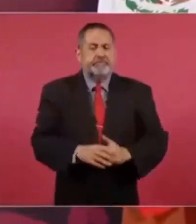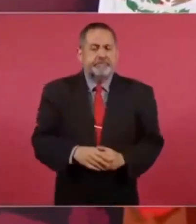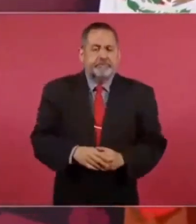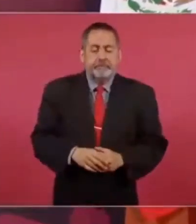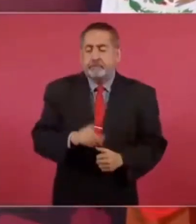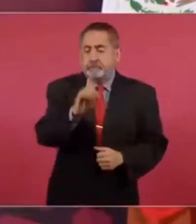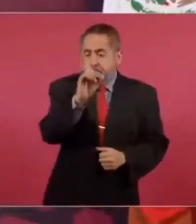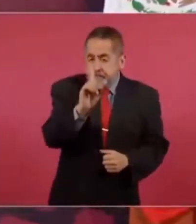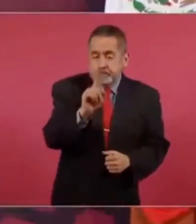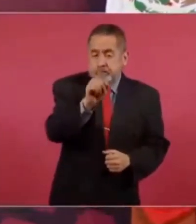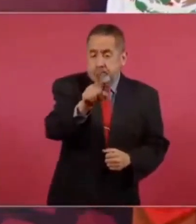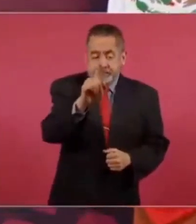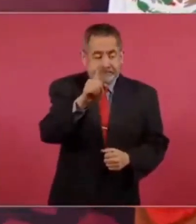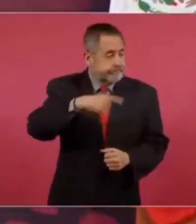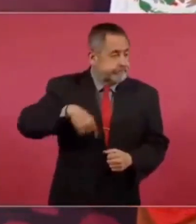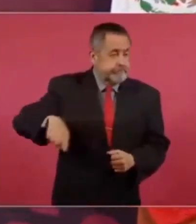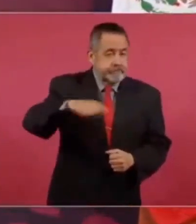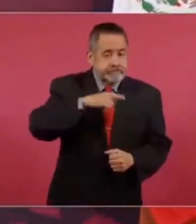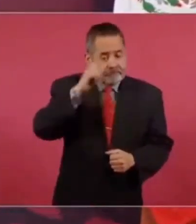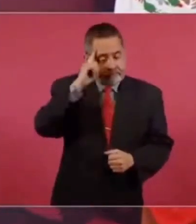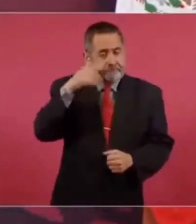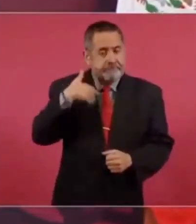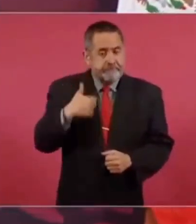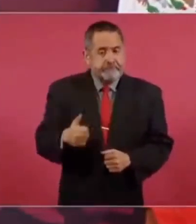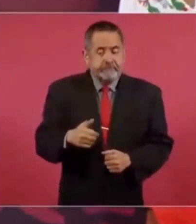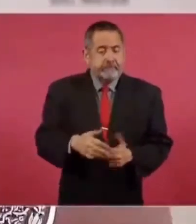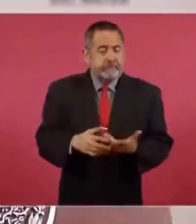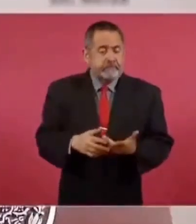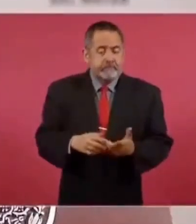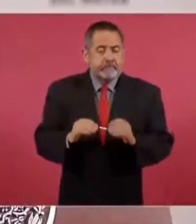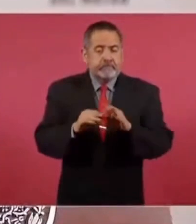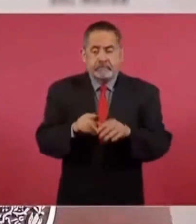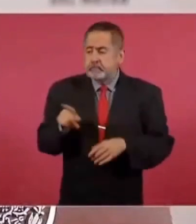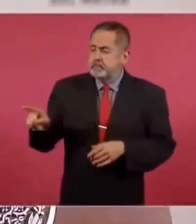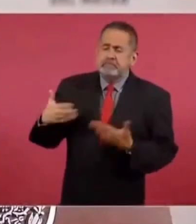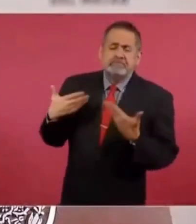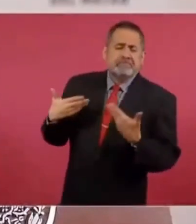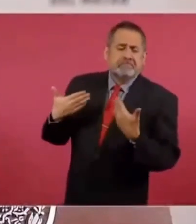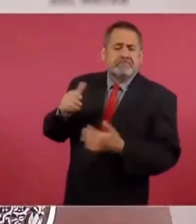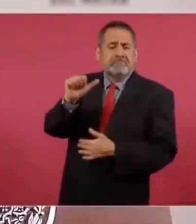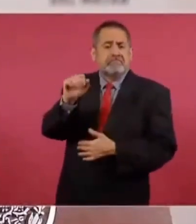entender de que no es uno monedita de oro